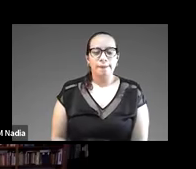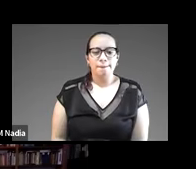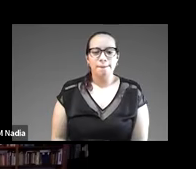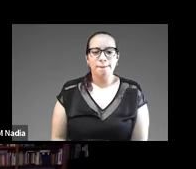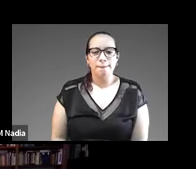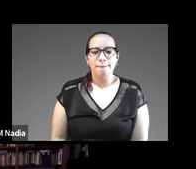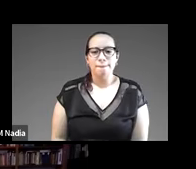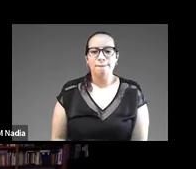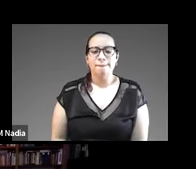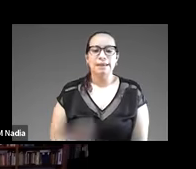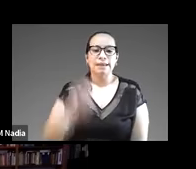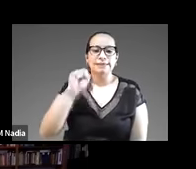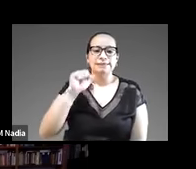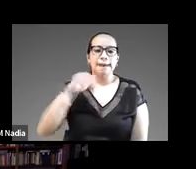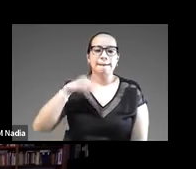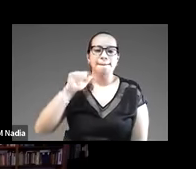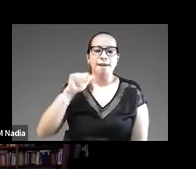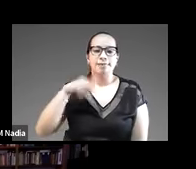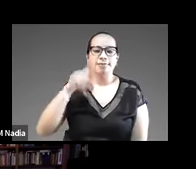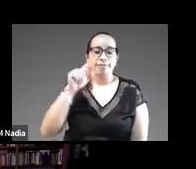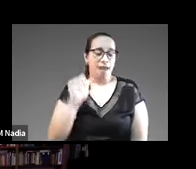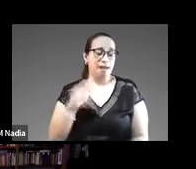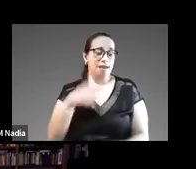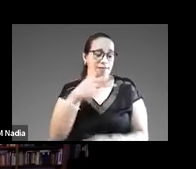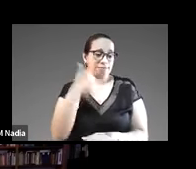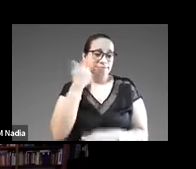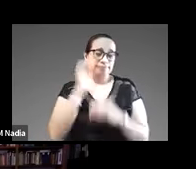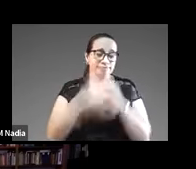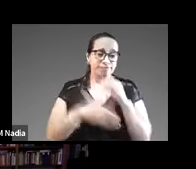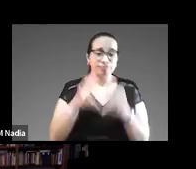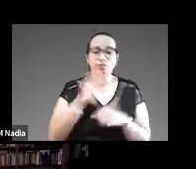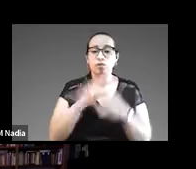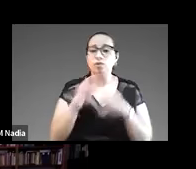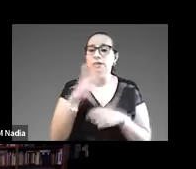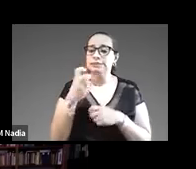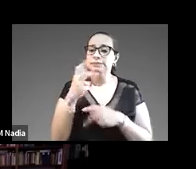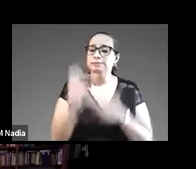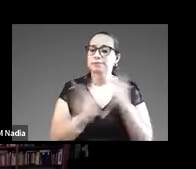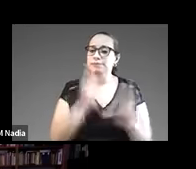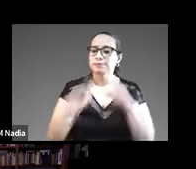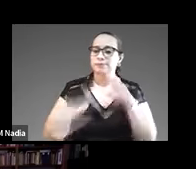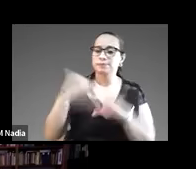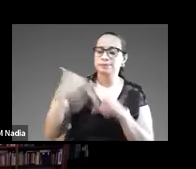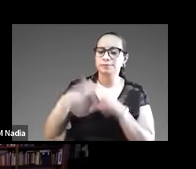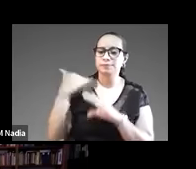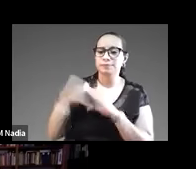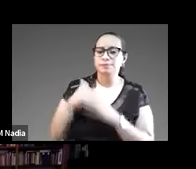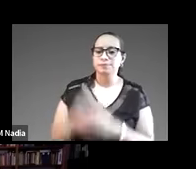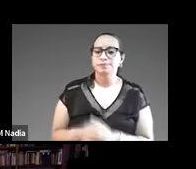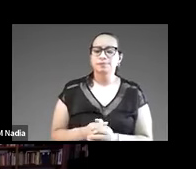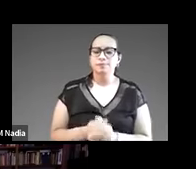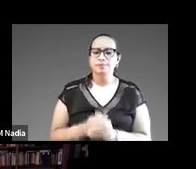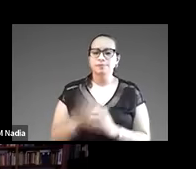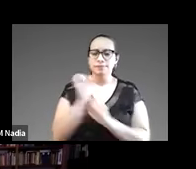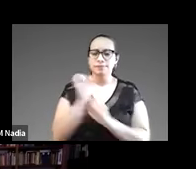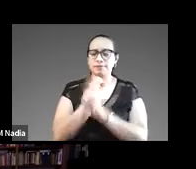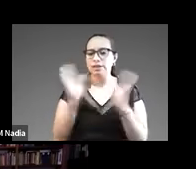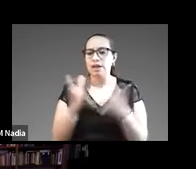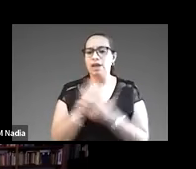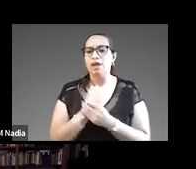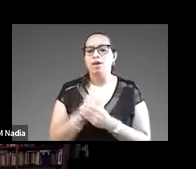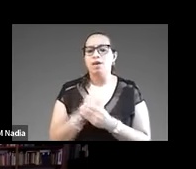Sam, ¿algo con lo que quieras cerrar con estas preguntas que nos mandaron? Claro, sí, y no